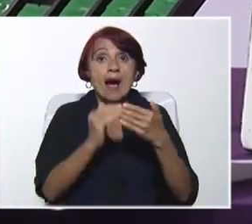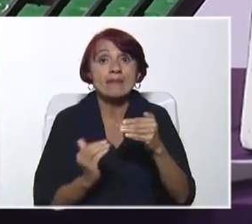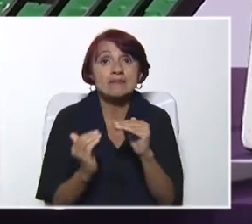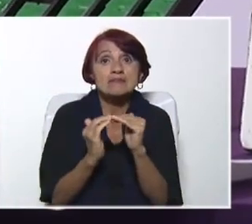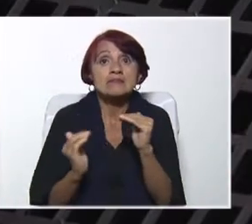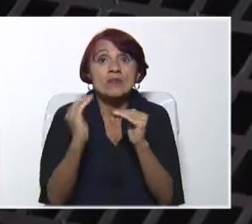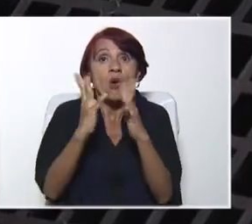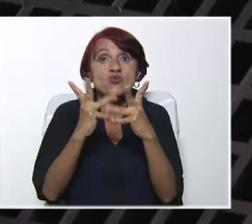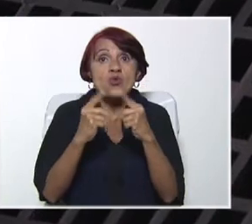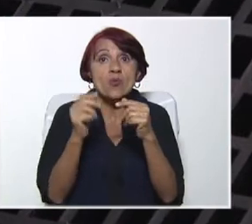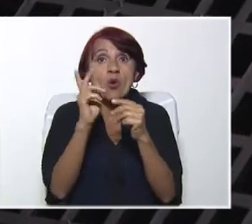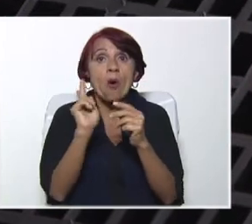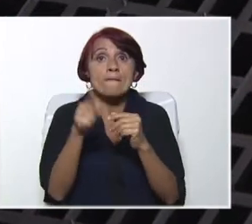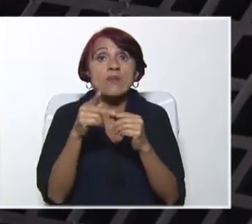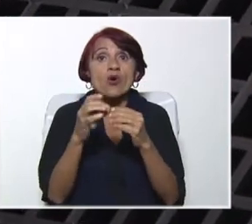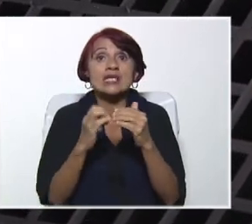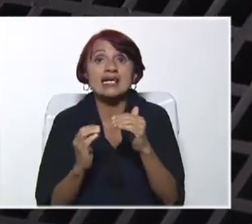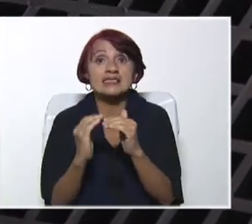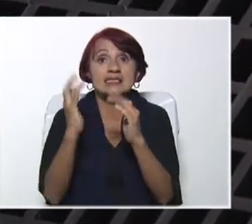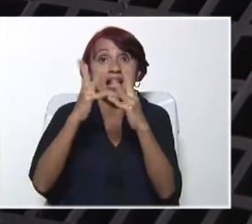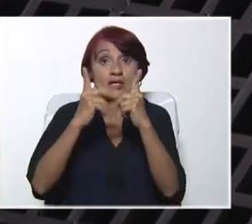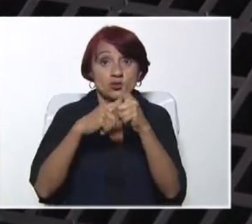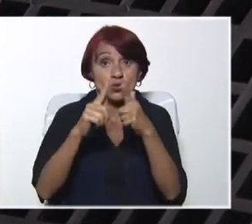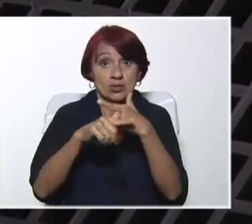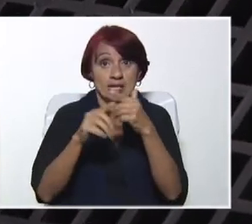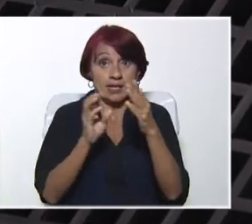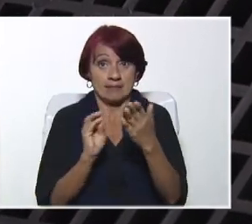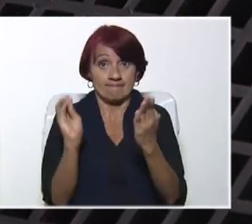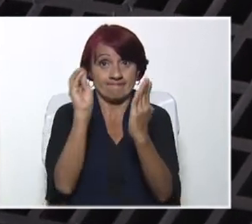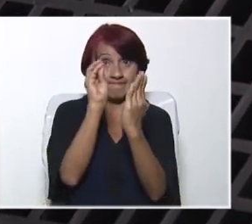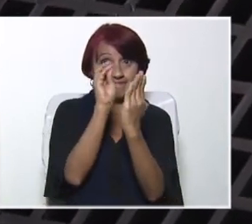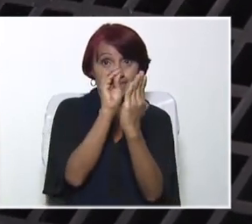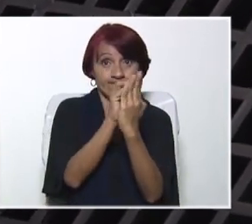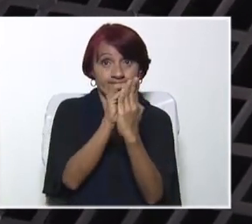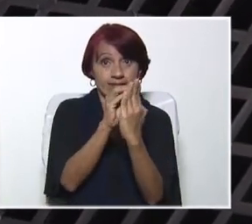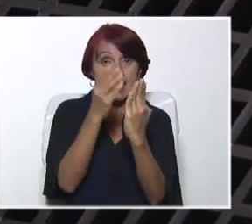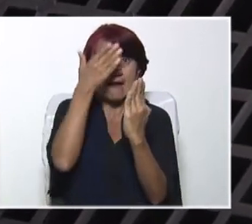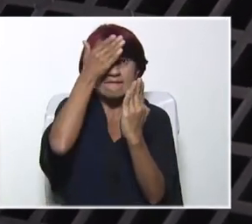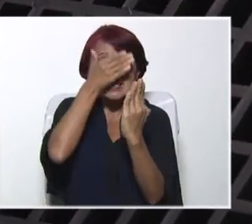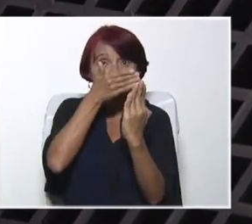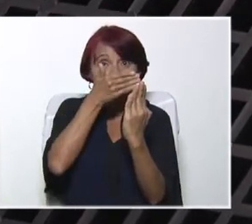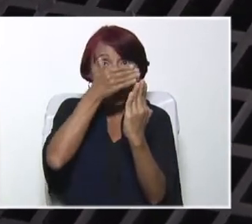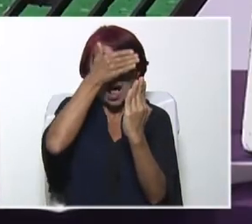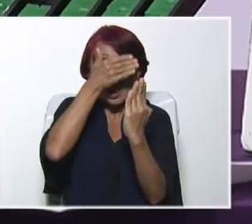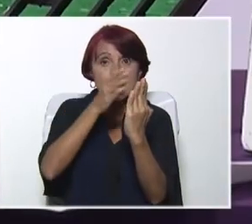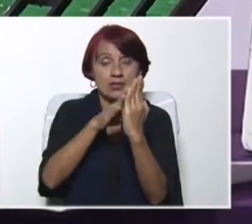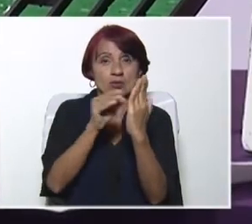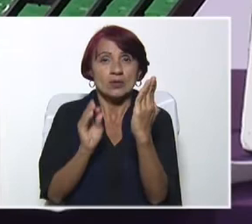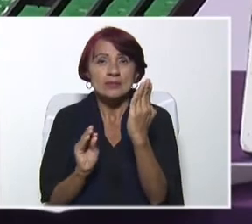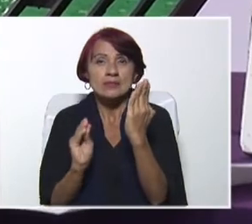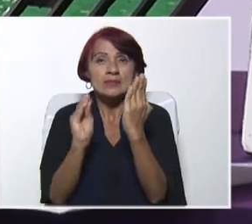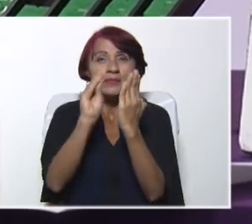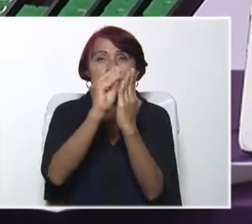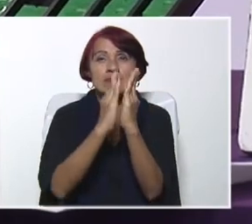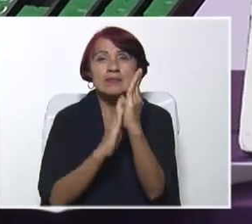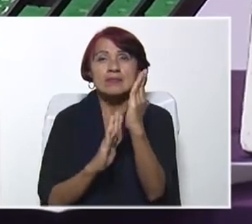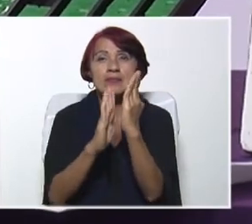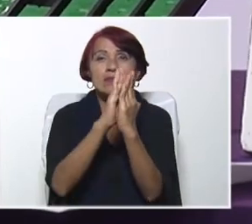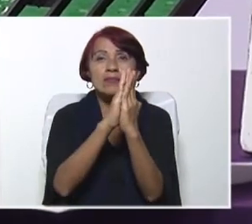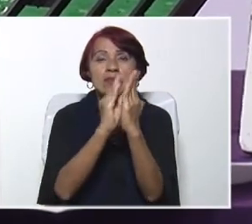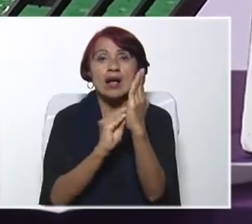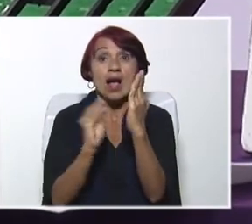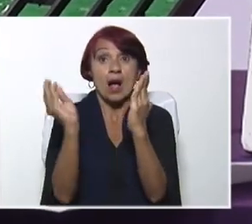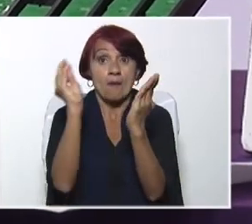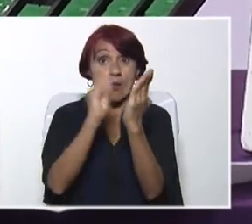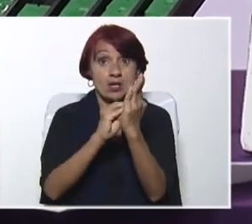la caja aritmética, la base, en este caso es potencia de base 10, colocamos el número 10